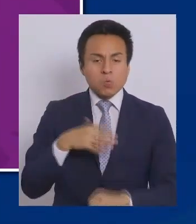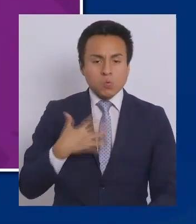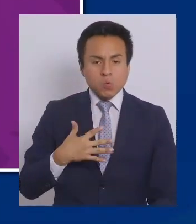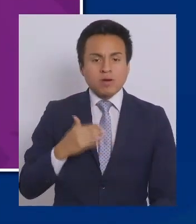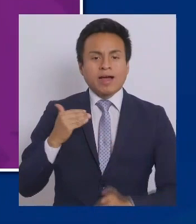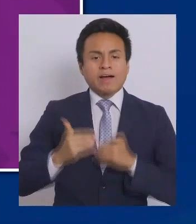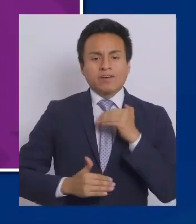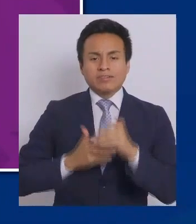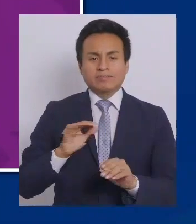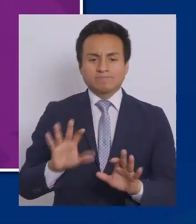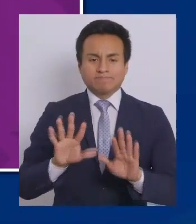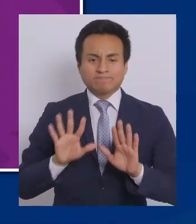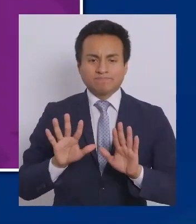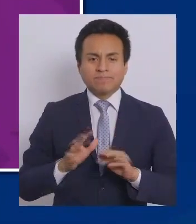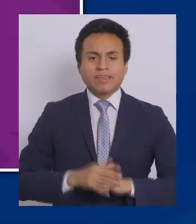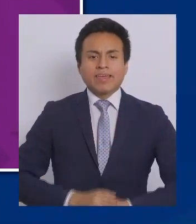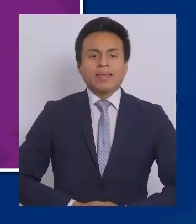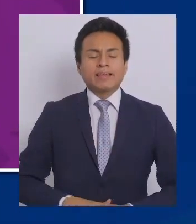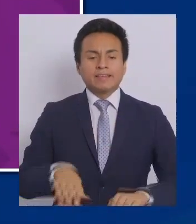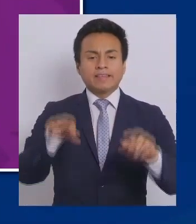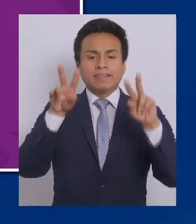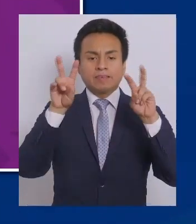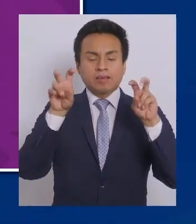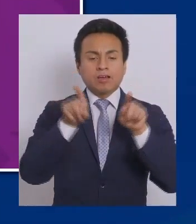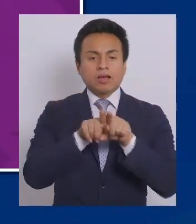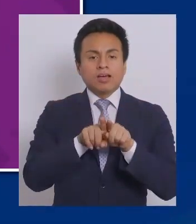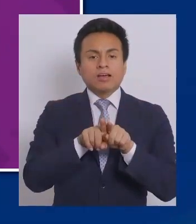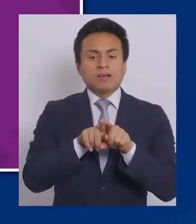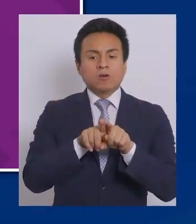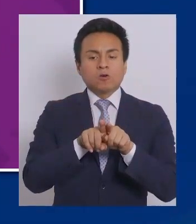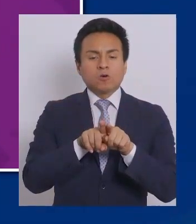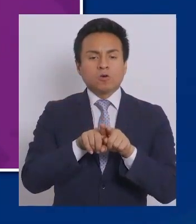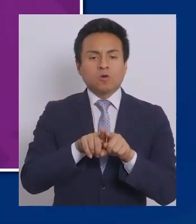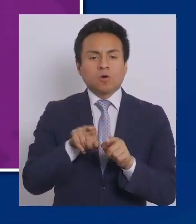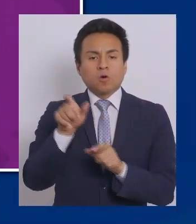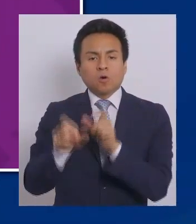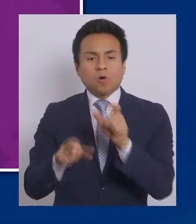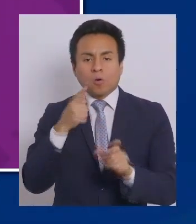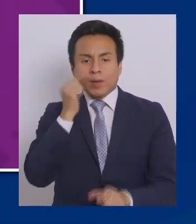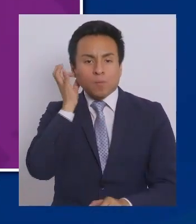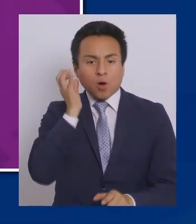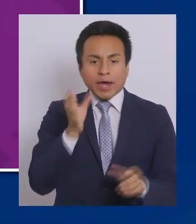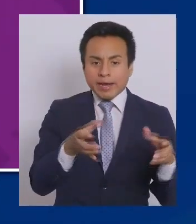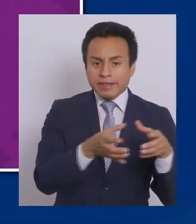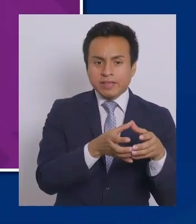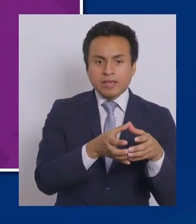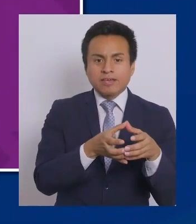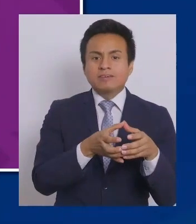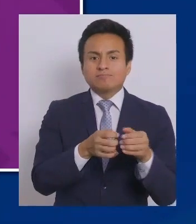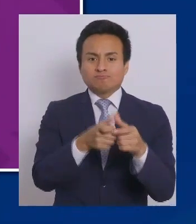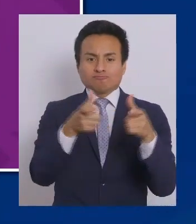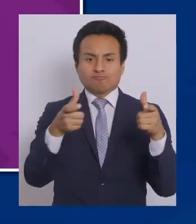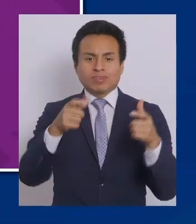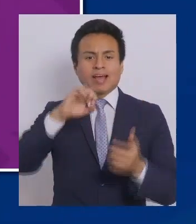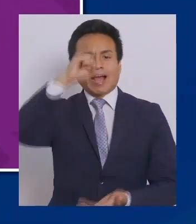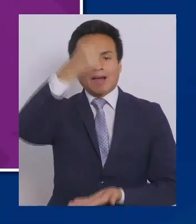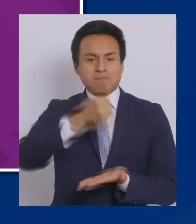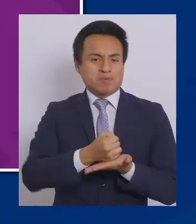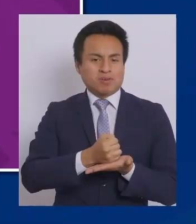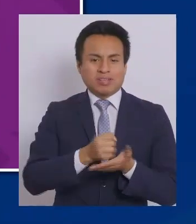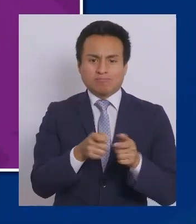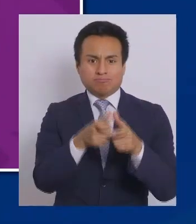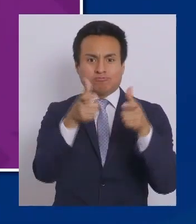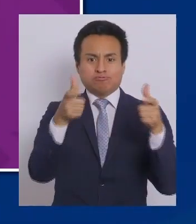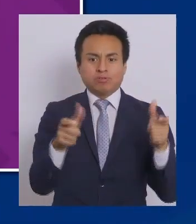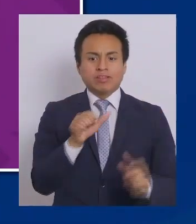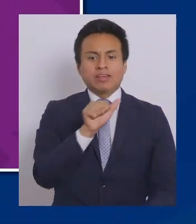importante con respecto a la distribución por sexo las mujeres siguen siendo las campeonas con